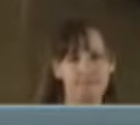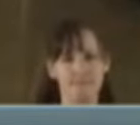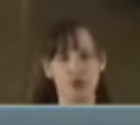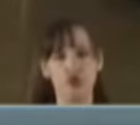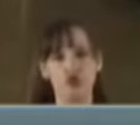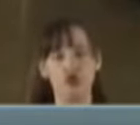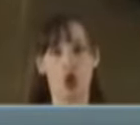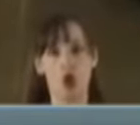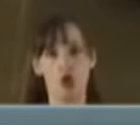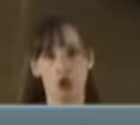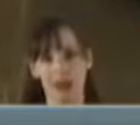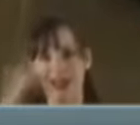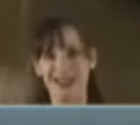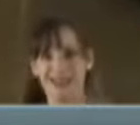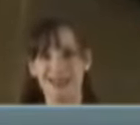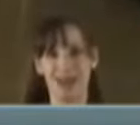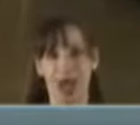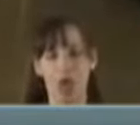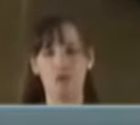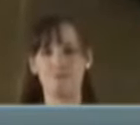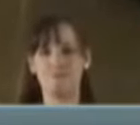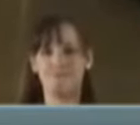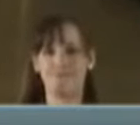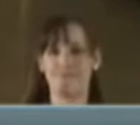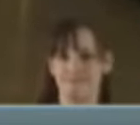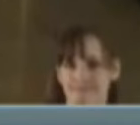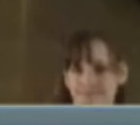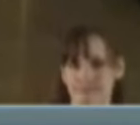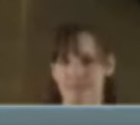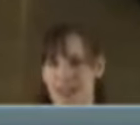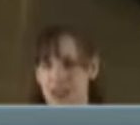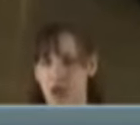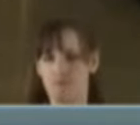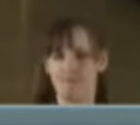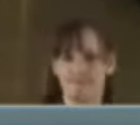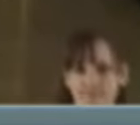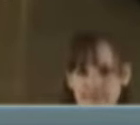inclinó hacia Milei en el balotaje,